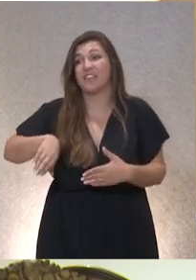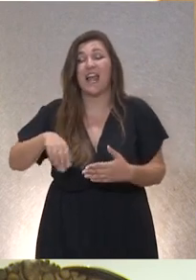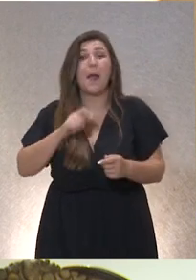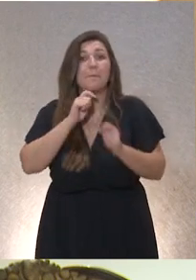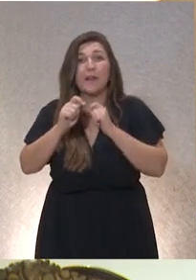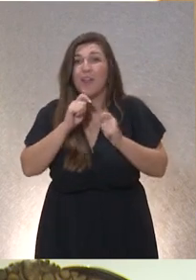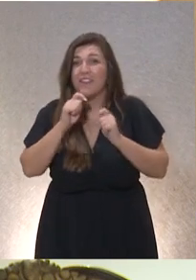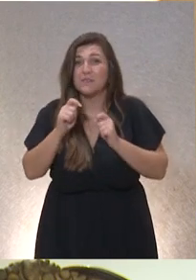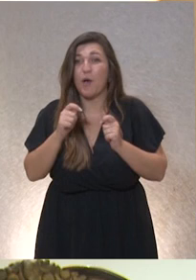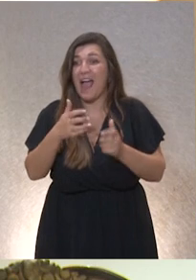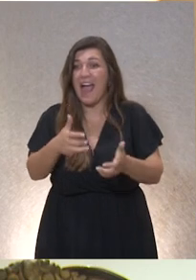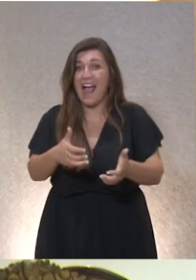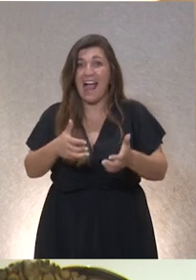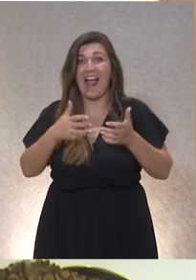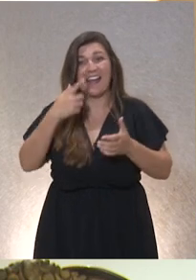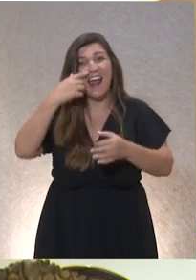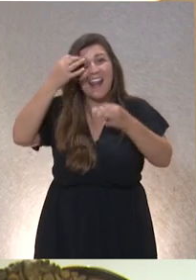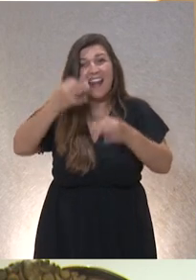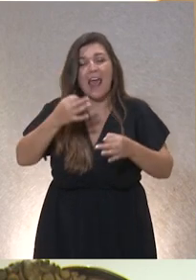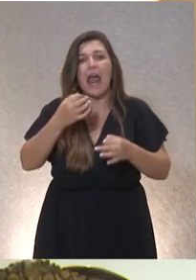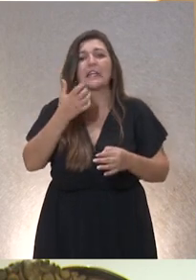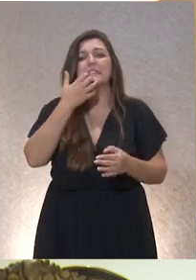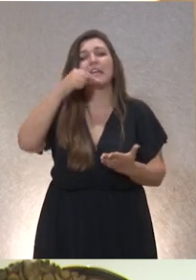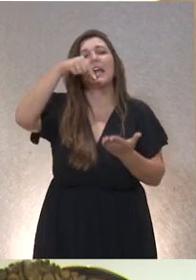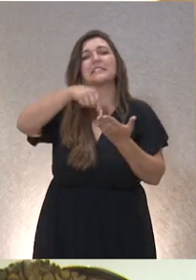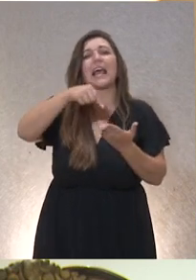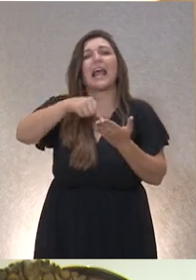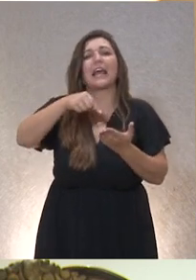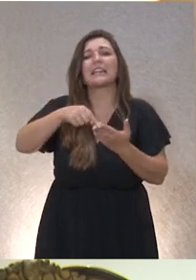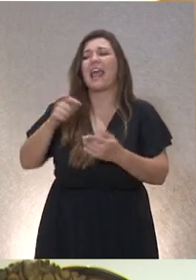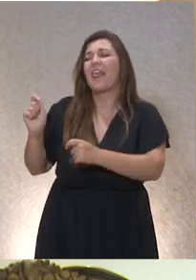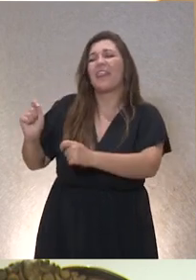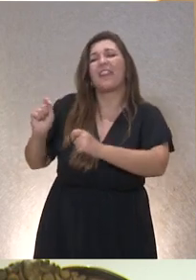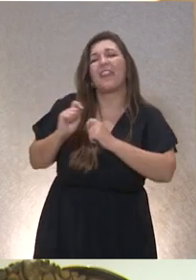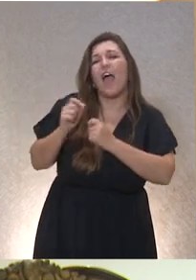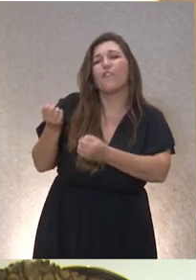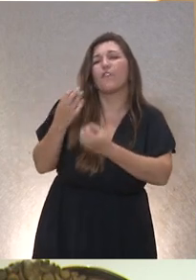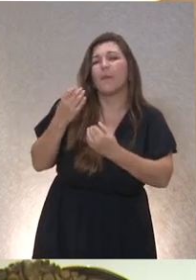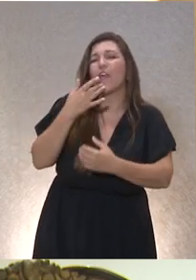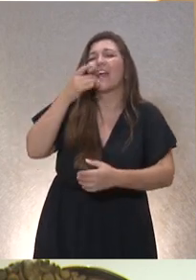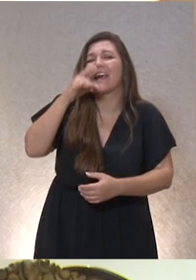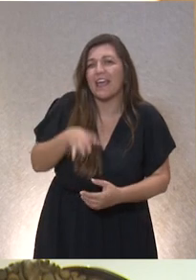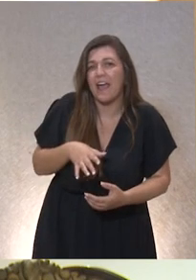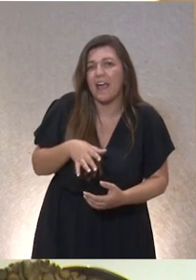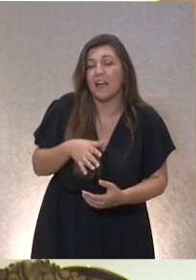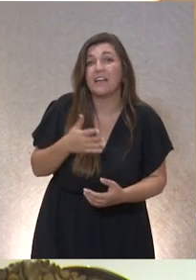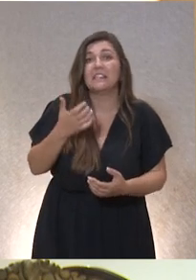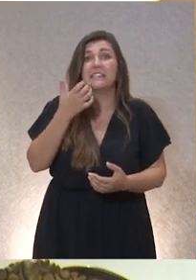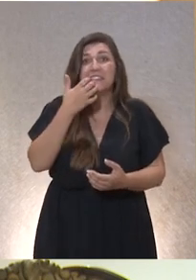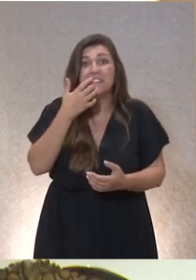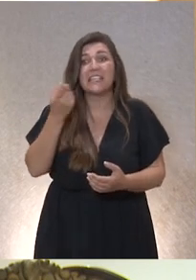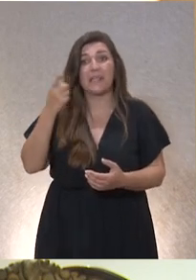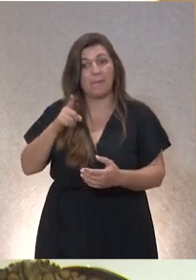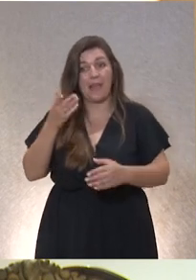exigente en el uso de sus fuentes las fuentes de información si acertar a